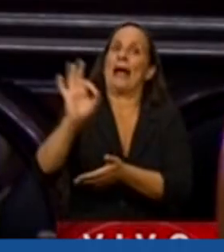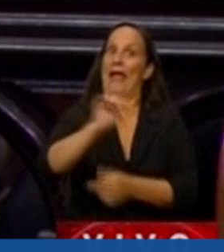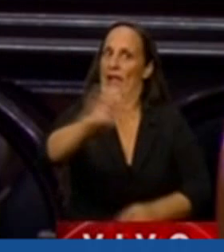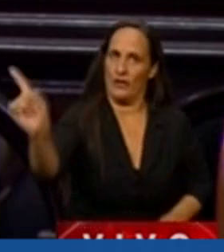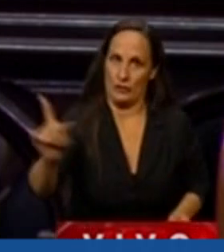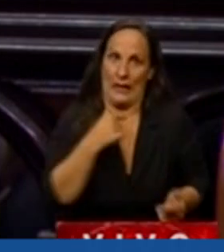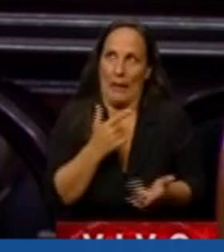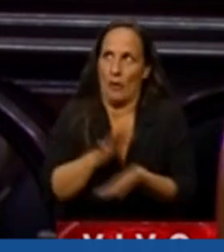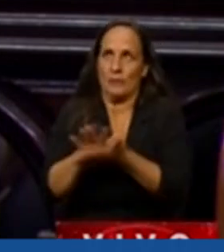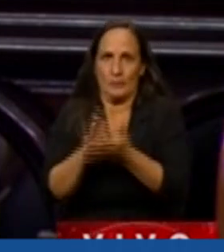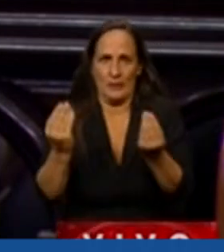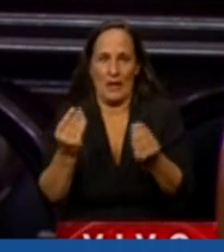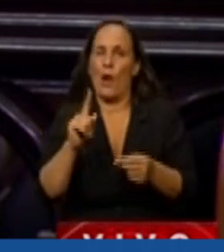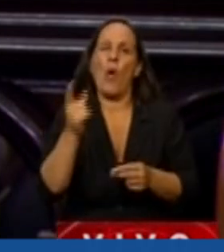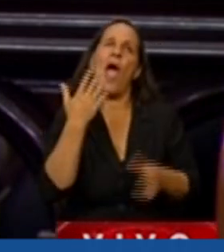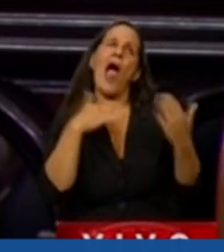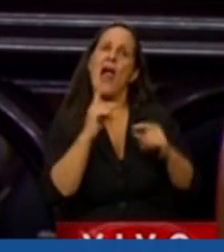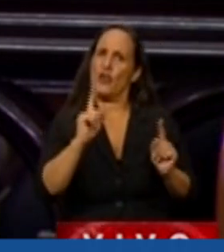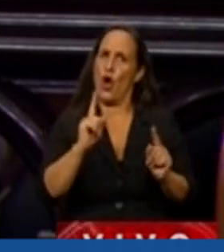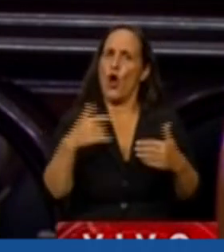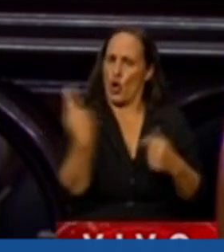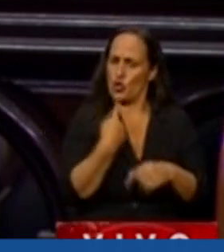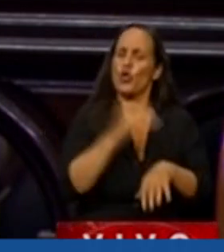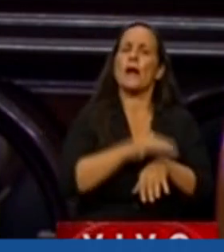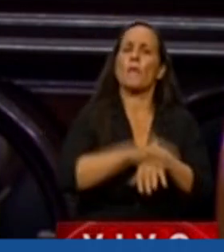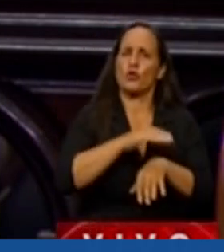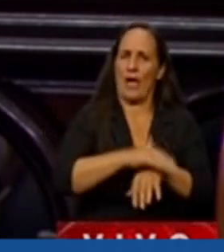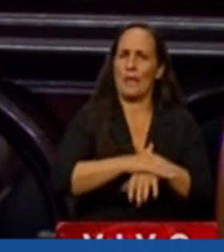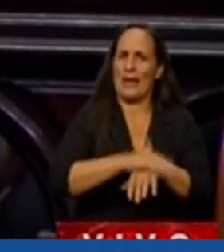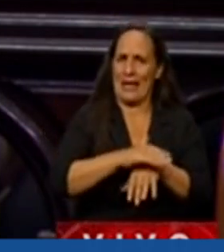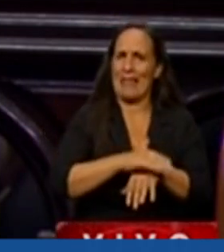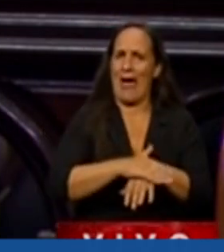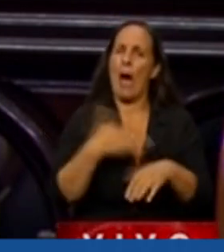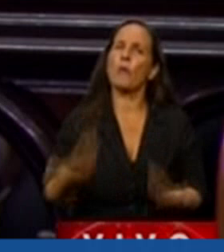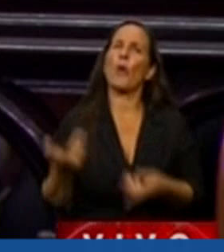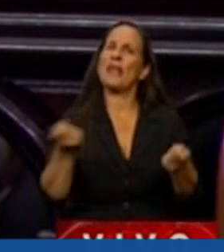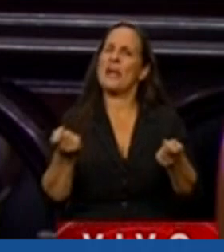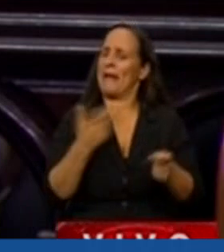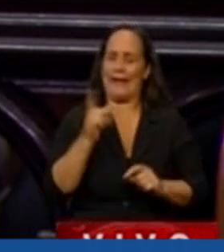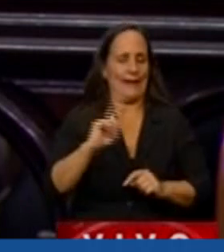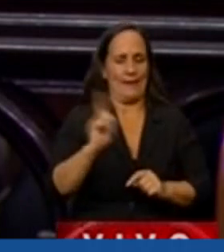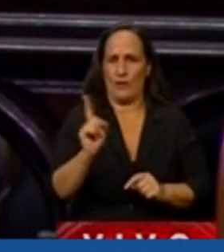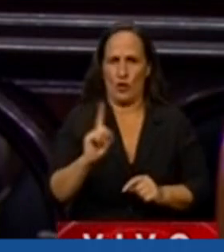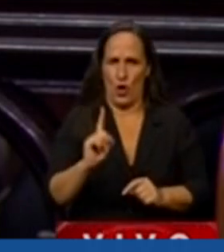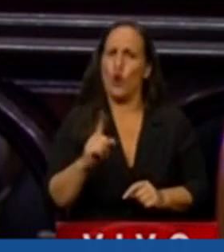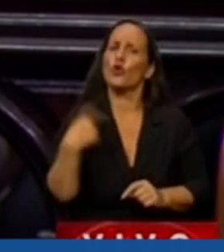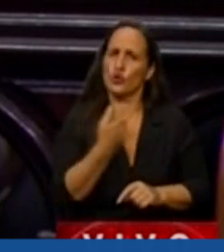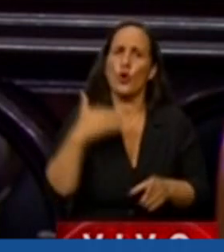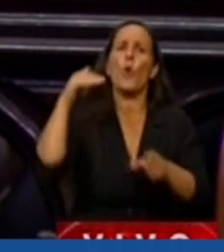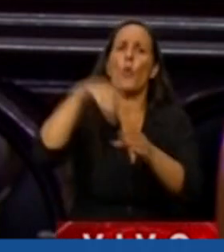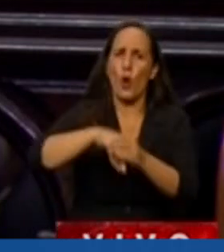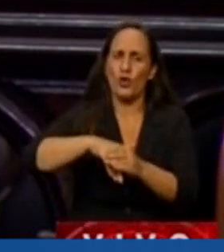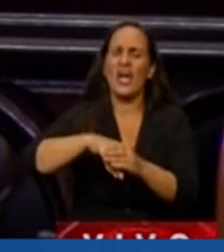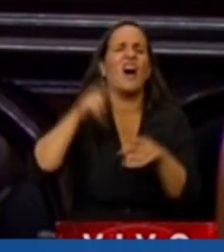especuladores. No nos quedamos con el relato, nos quedamos con la responsabilidad. Vamos a votar, y que quede bien claro, a favor de evitar